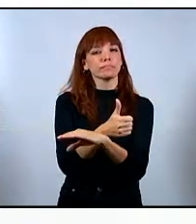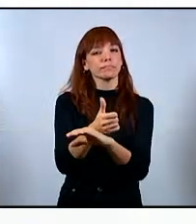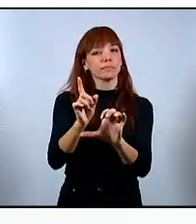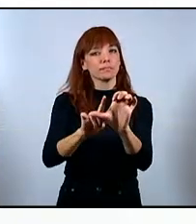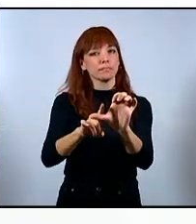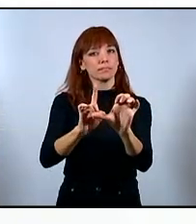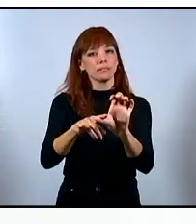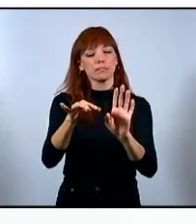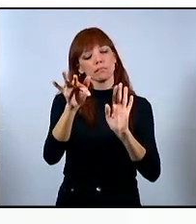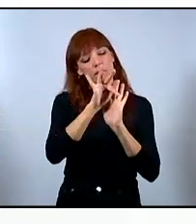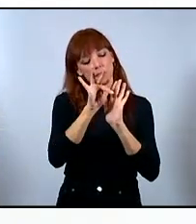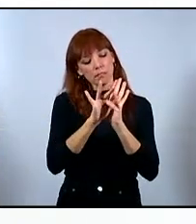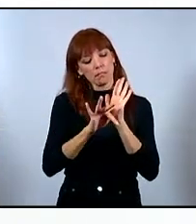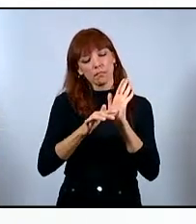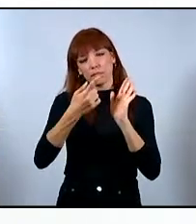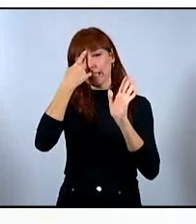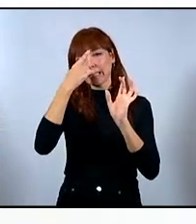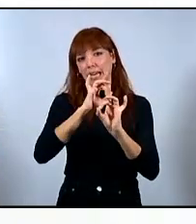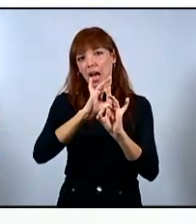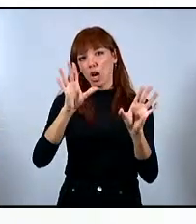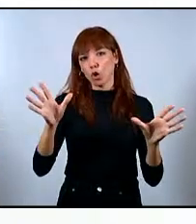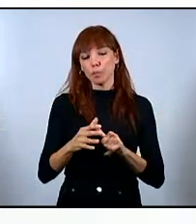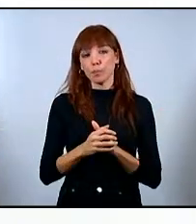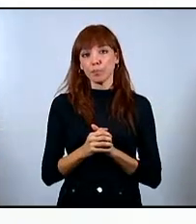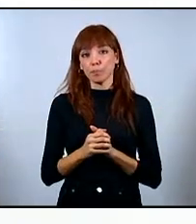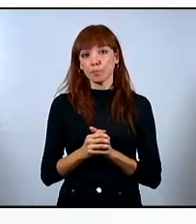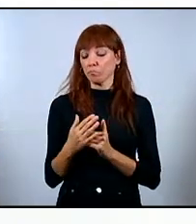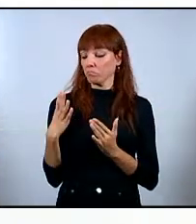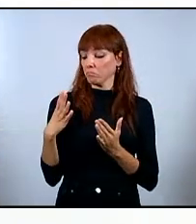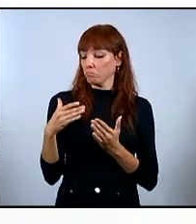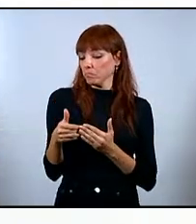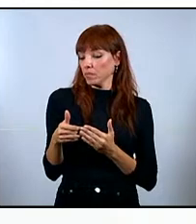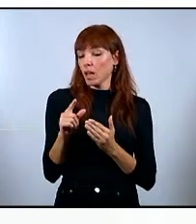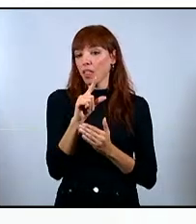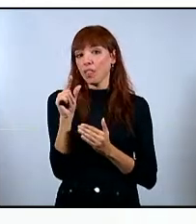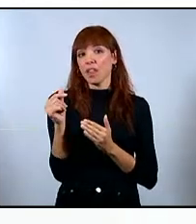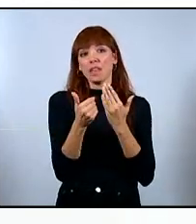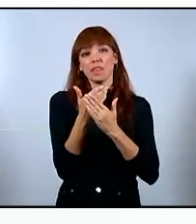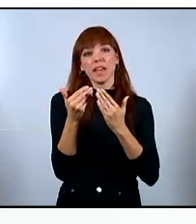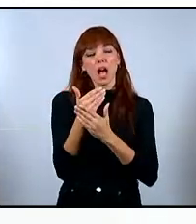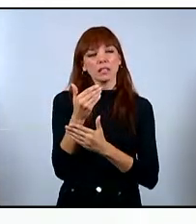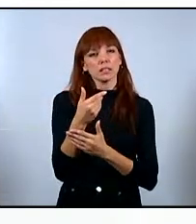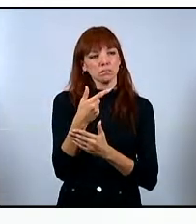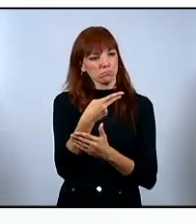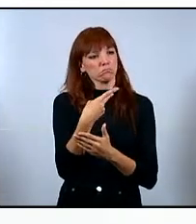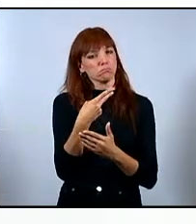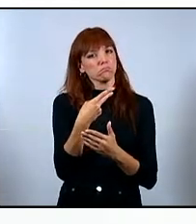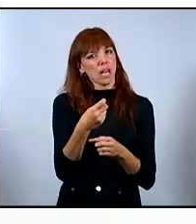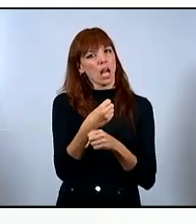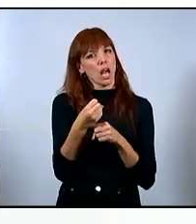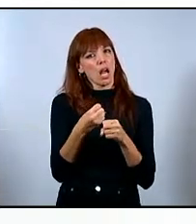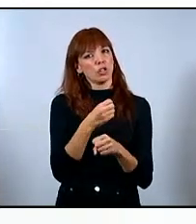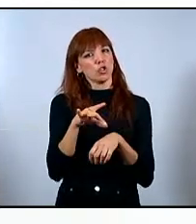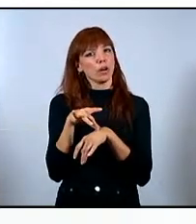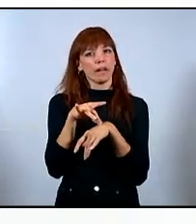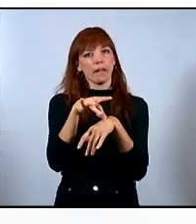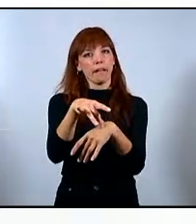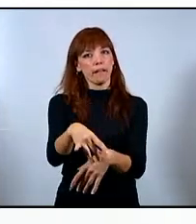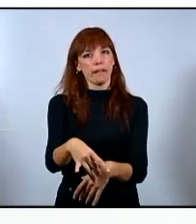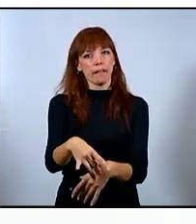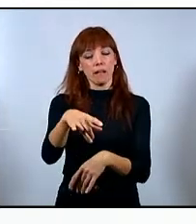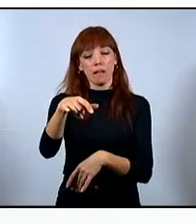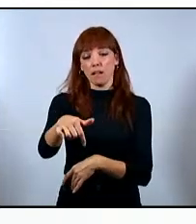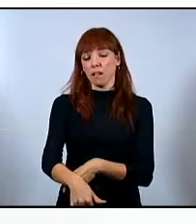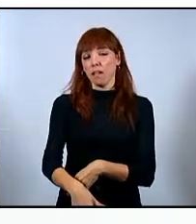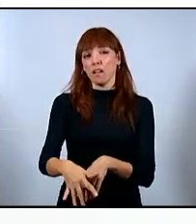de ruta muy clara. Nosotros en este tiempo, en estos 100 días, nos hemos hecho con el timón de un barco que